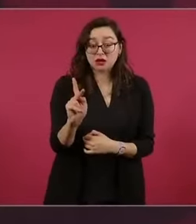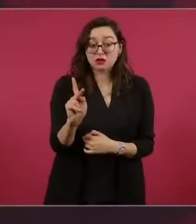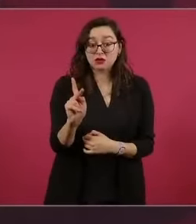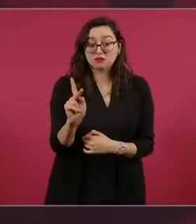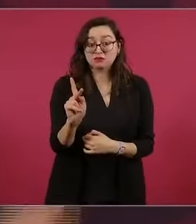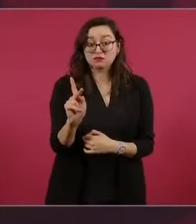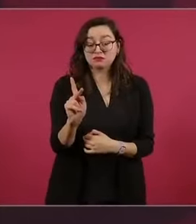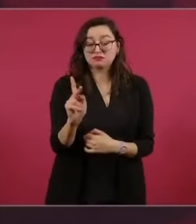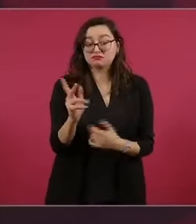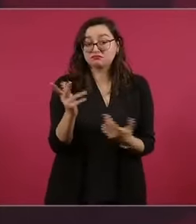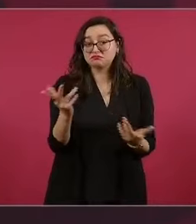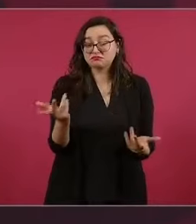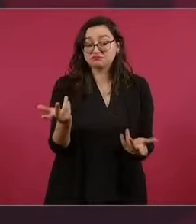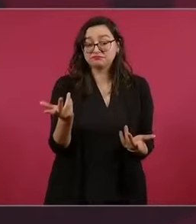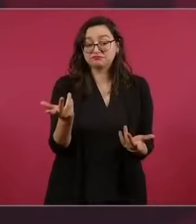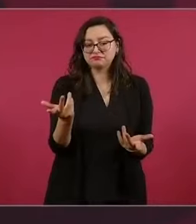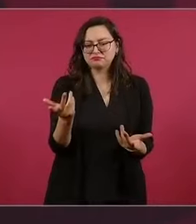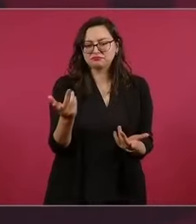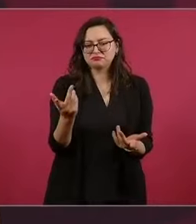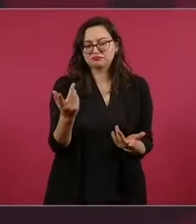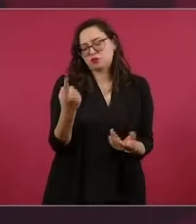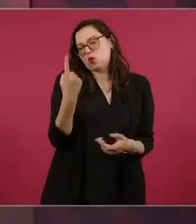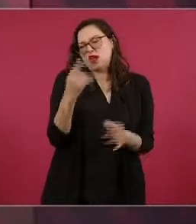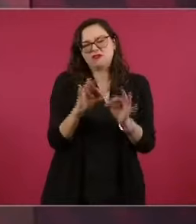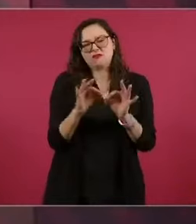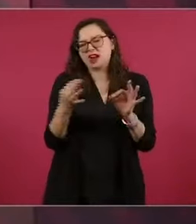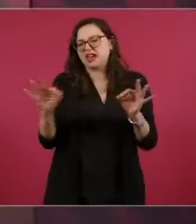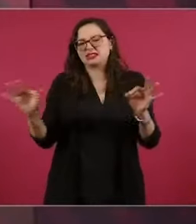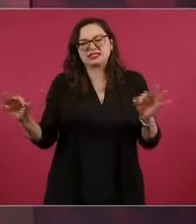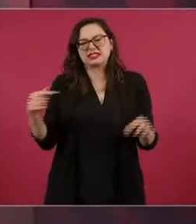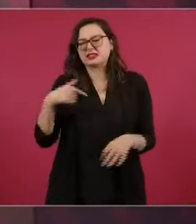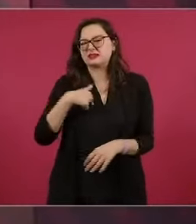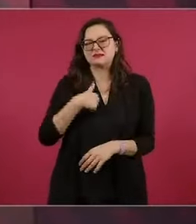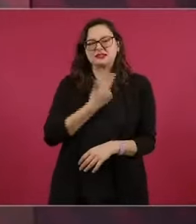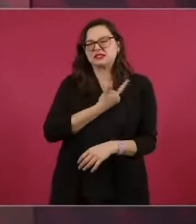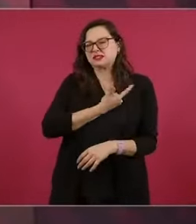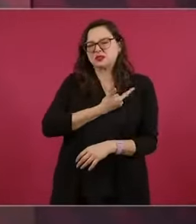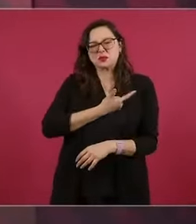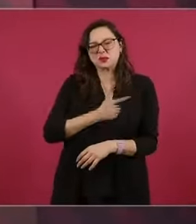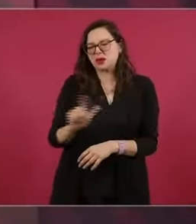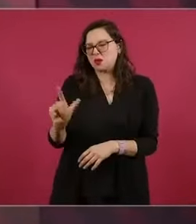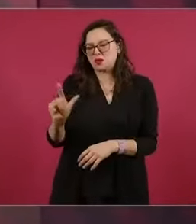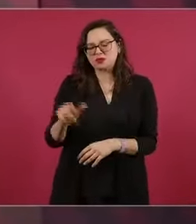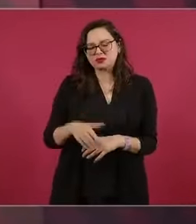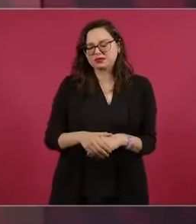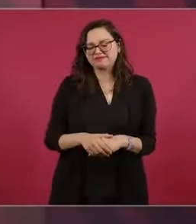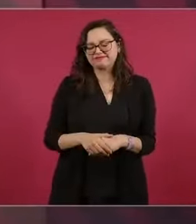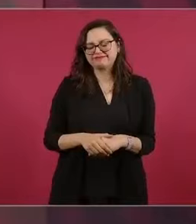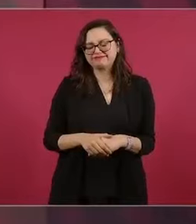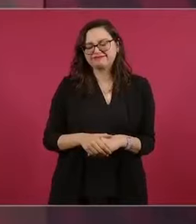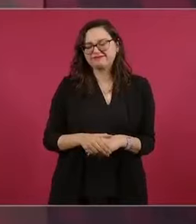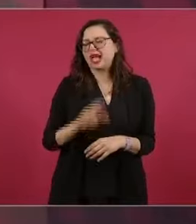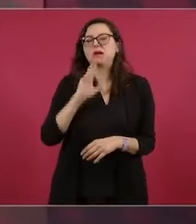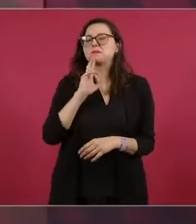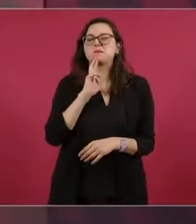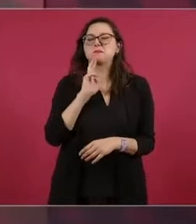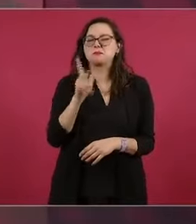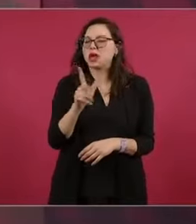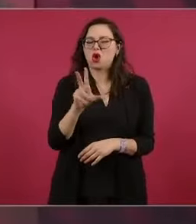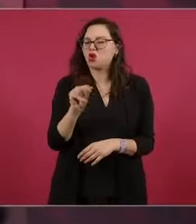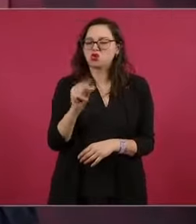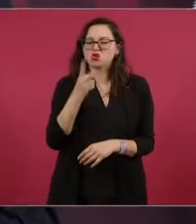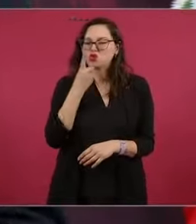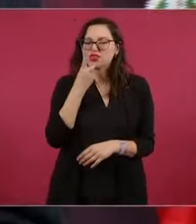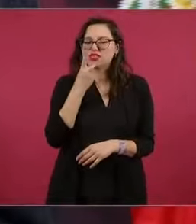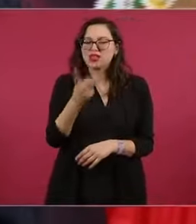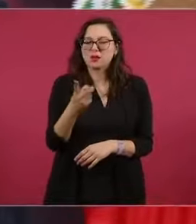hay un dicho que no me gusta, no lo voy a repetir, que tiene que ver